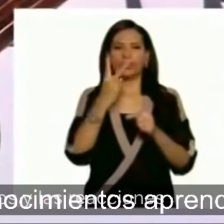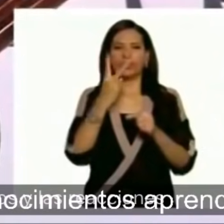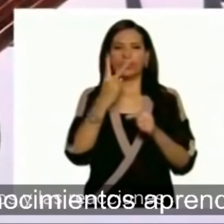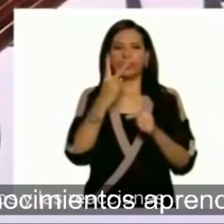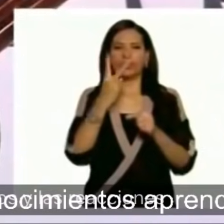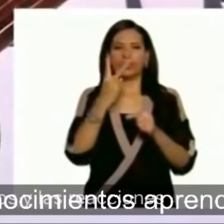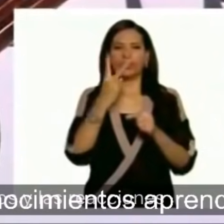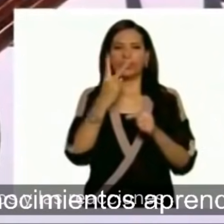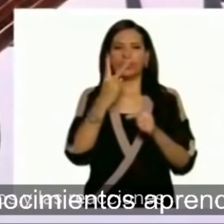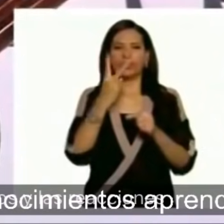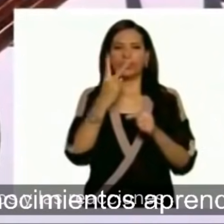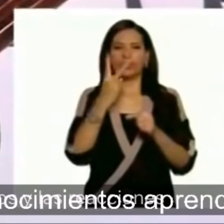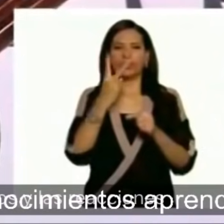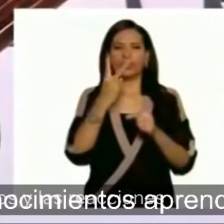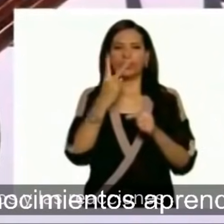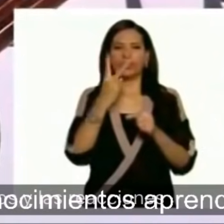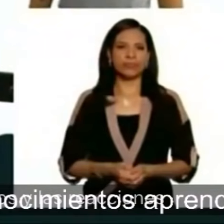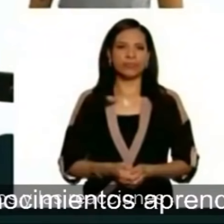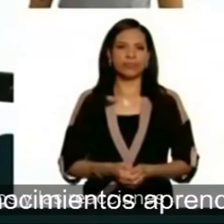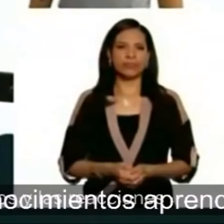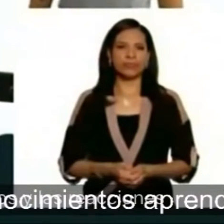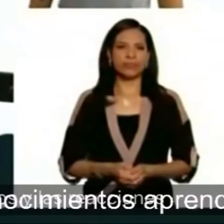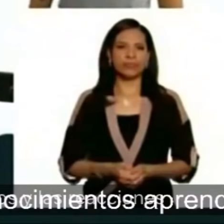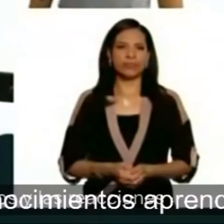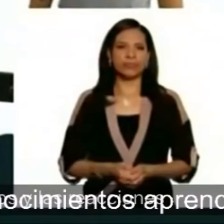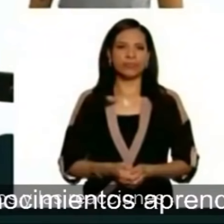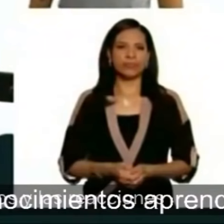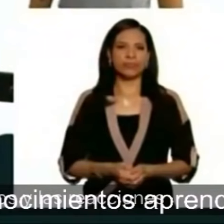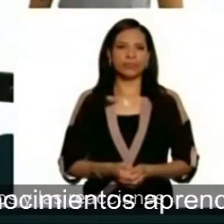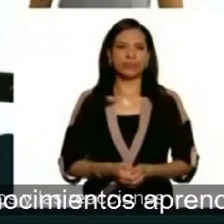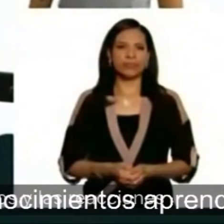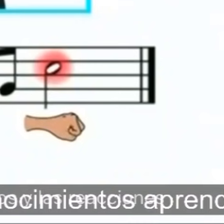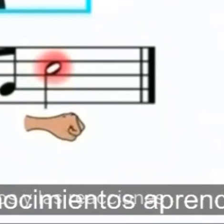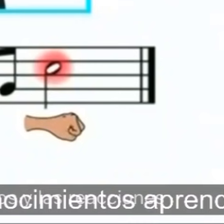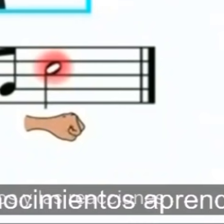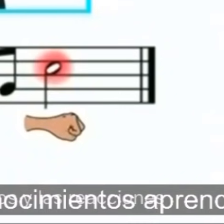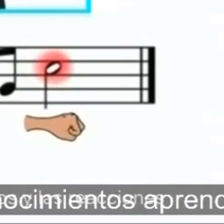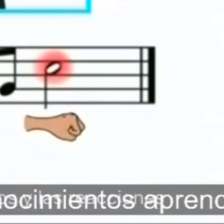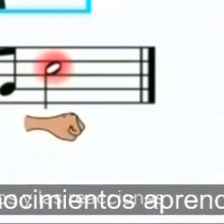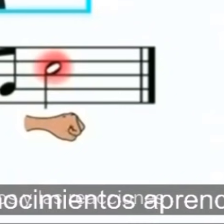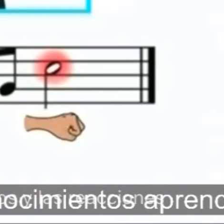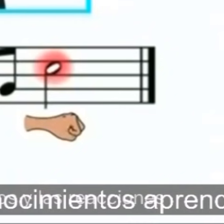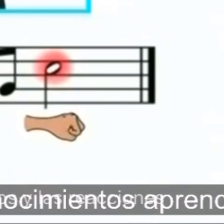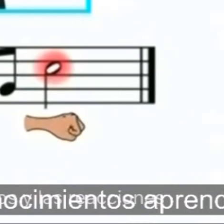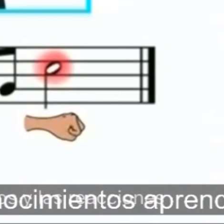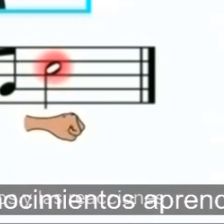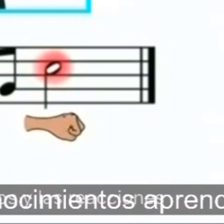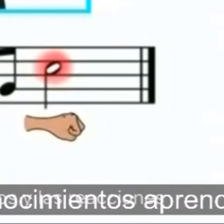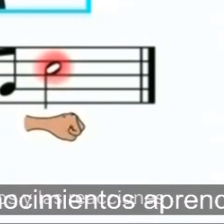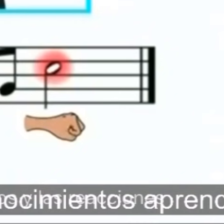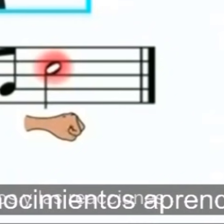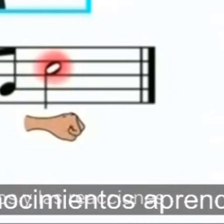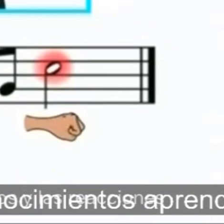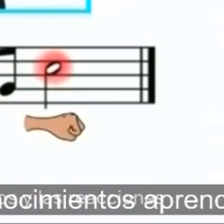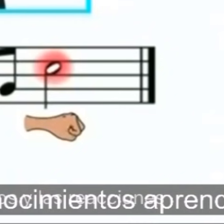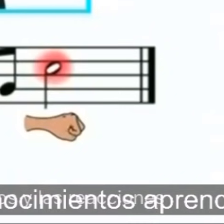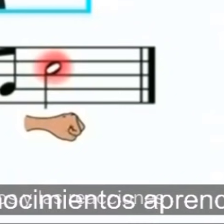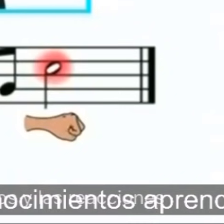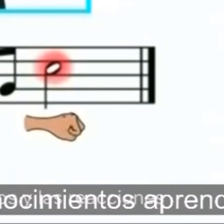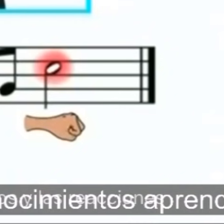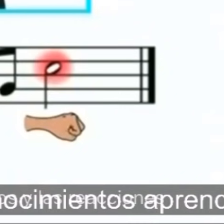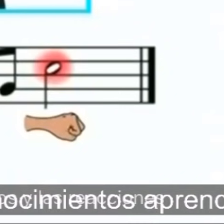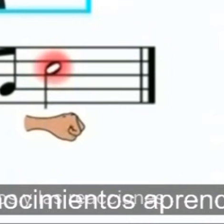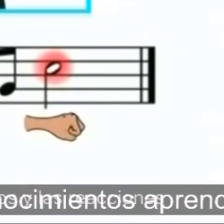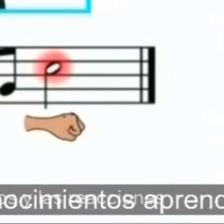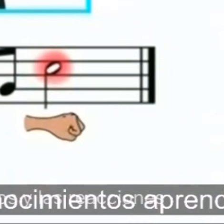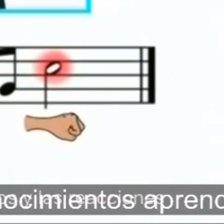y al final tocan una canción de jazz. Vamos a la clase de entonación. Recordemos que la entonación de los 7 grados de la escala mayor, do, re, mi, fa, sol,